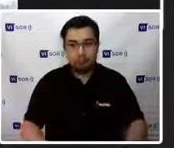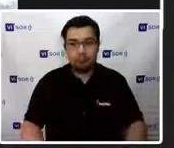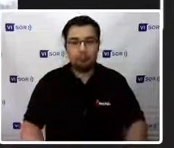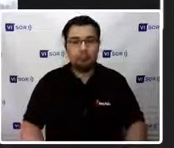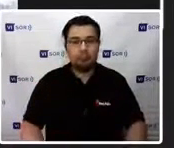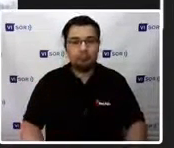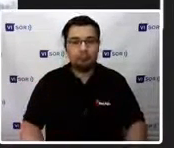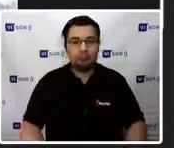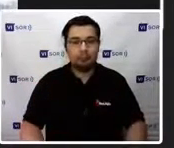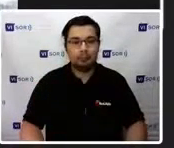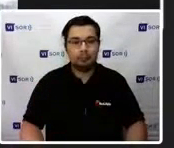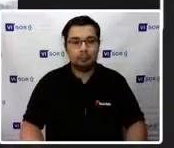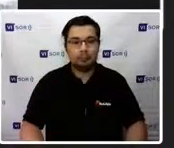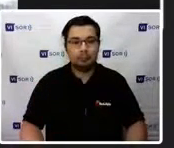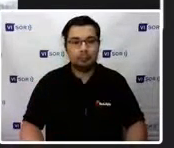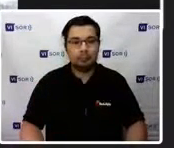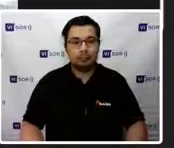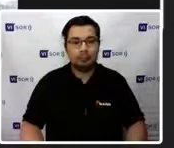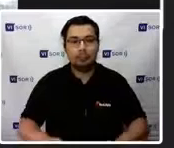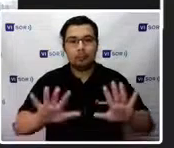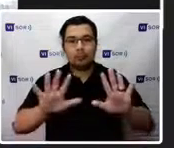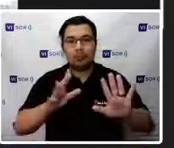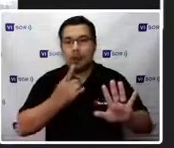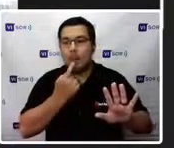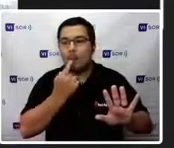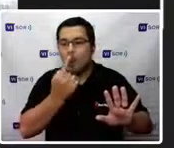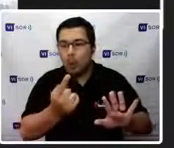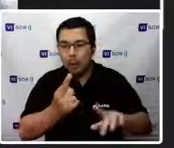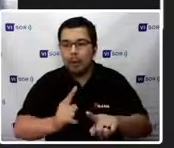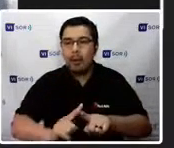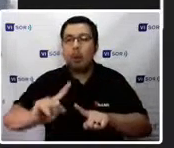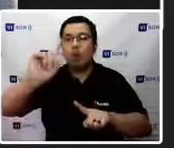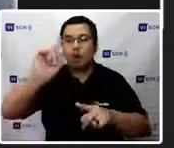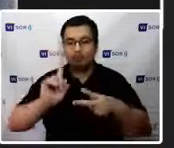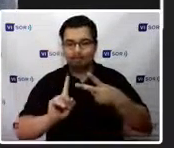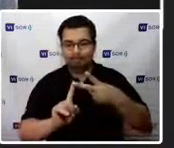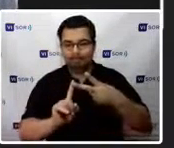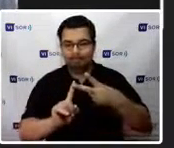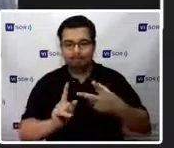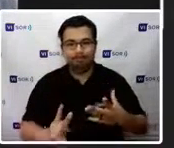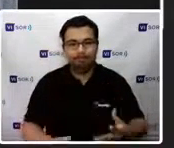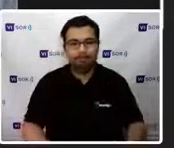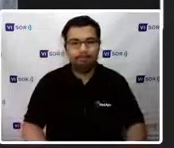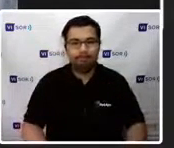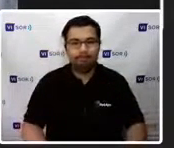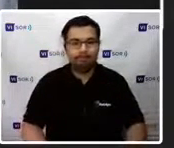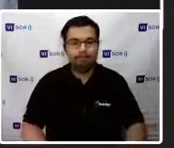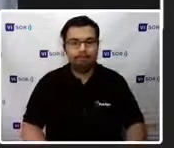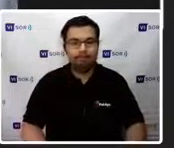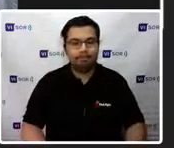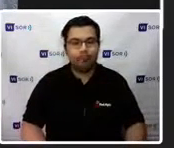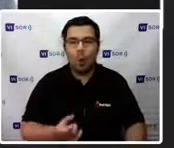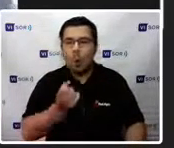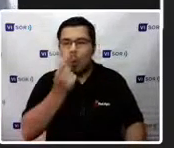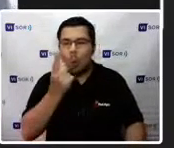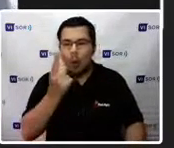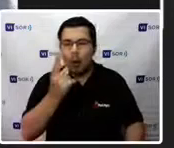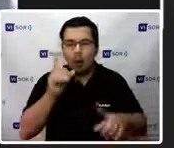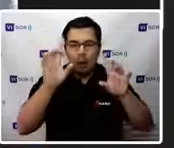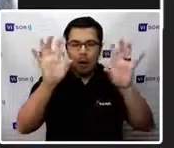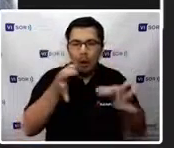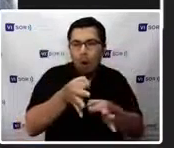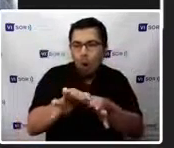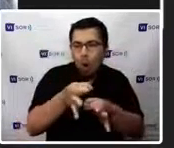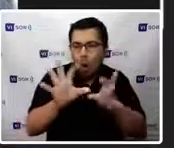un poco, no puedo dejar de preguntarte esto, ¿ya? ¿Qué consejo, qué recomendación le